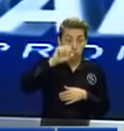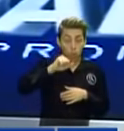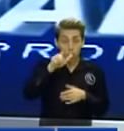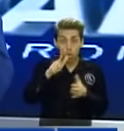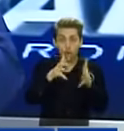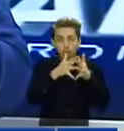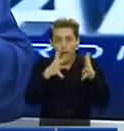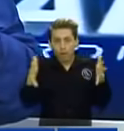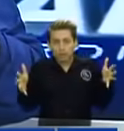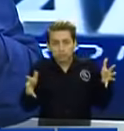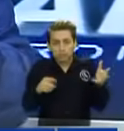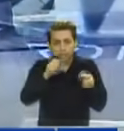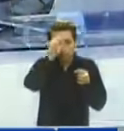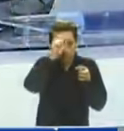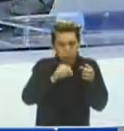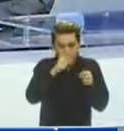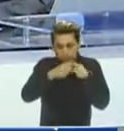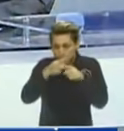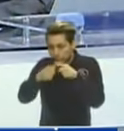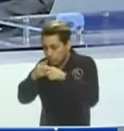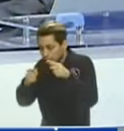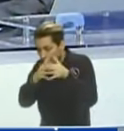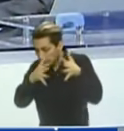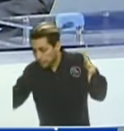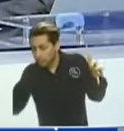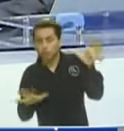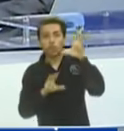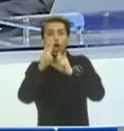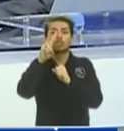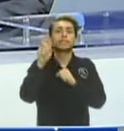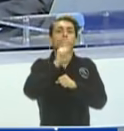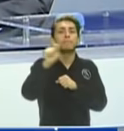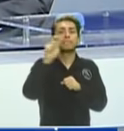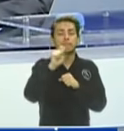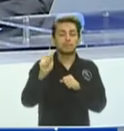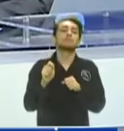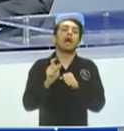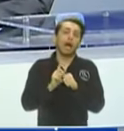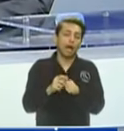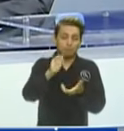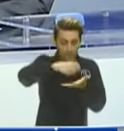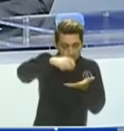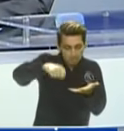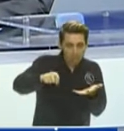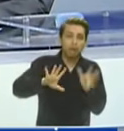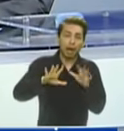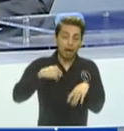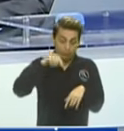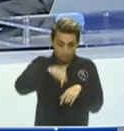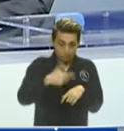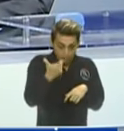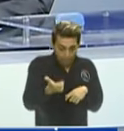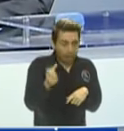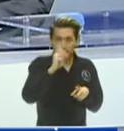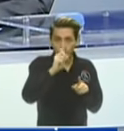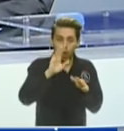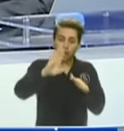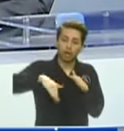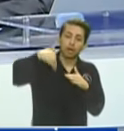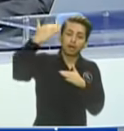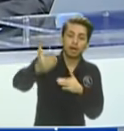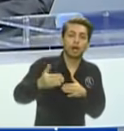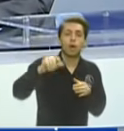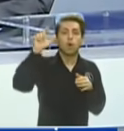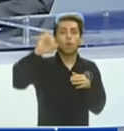de acuerdo, Santos en paz, y no tiene que pagarlo inmediatamente. No necesitamos ley,